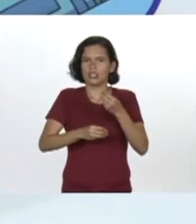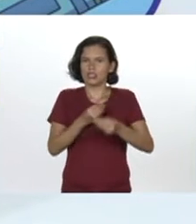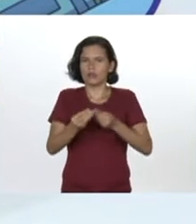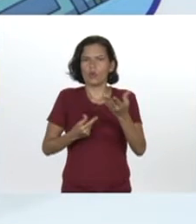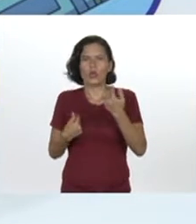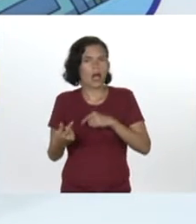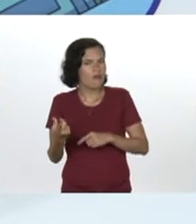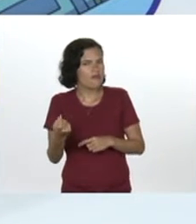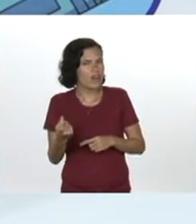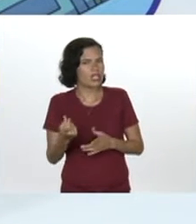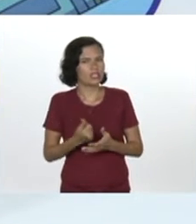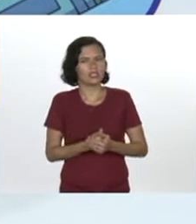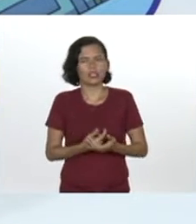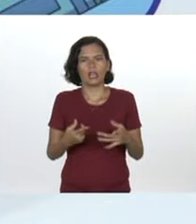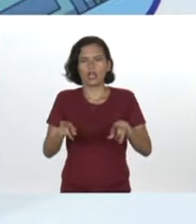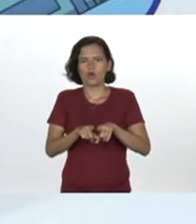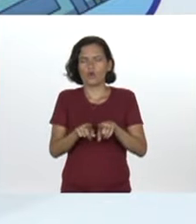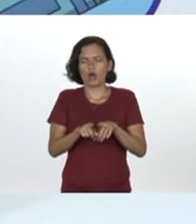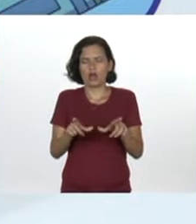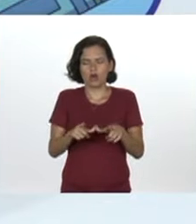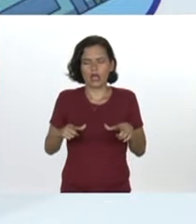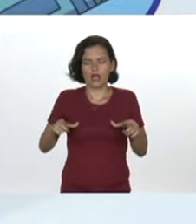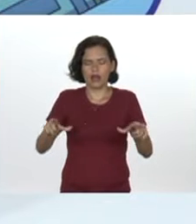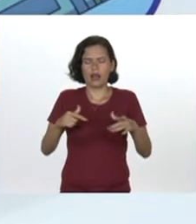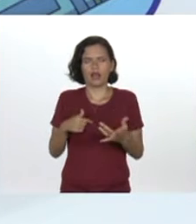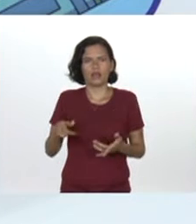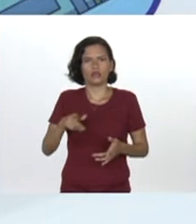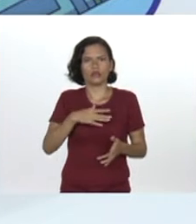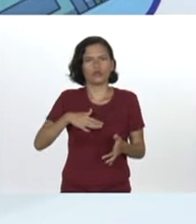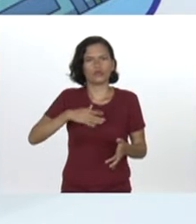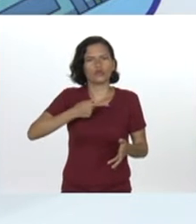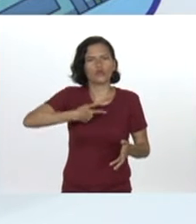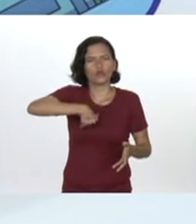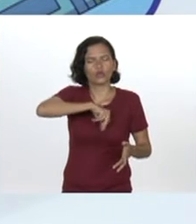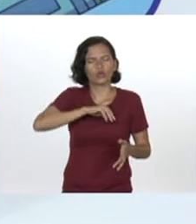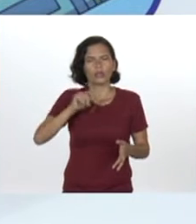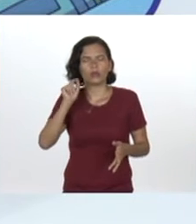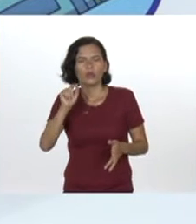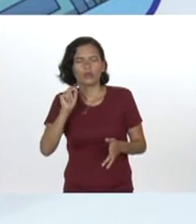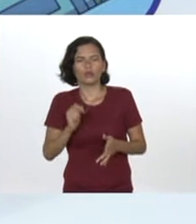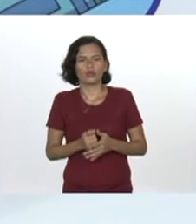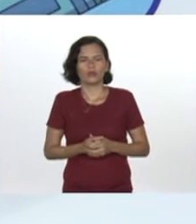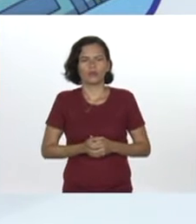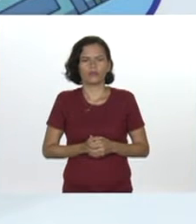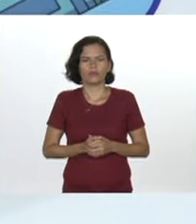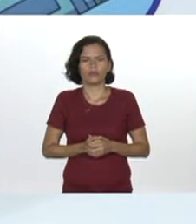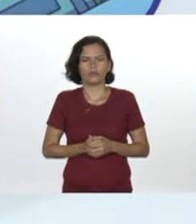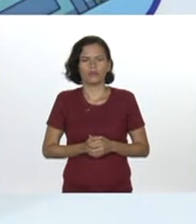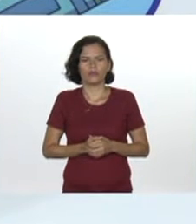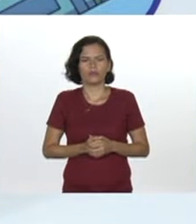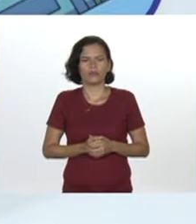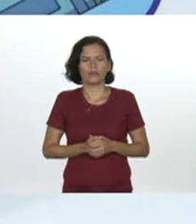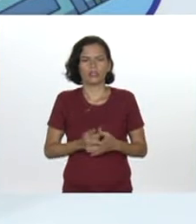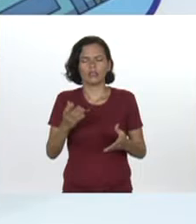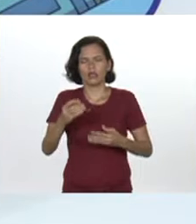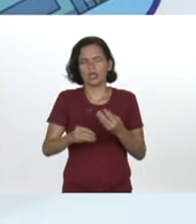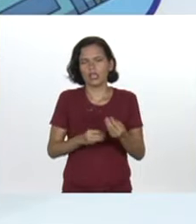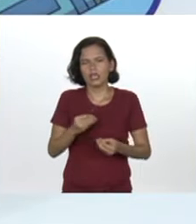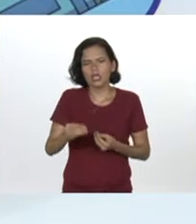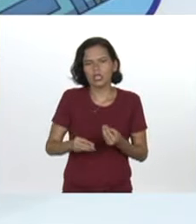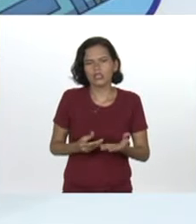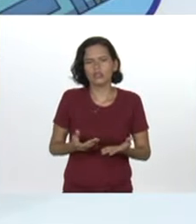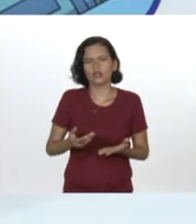hacemos una falta, igual en lo que es el área donde nosotros marcamos el punto, será emitido